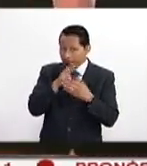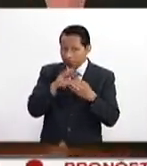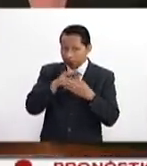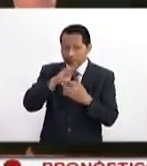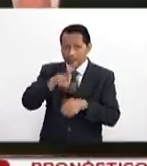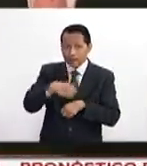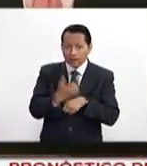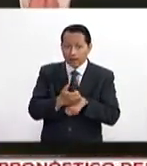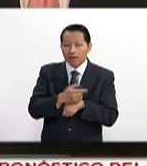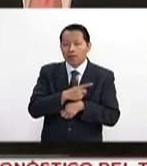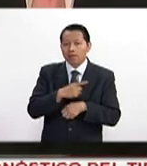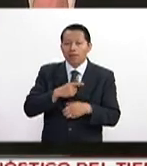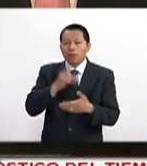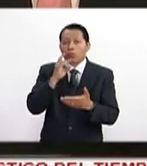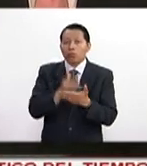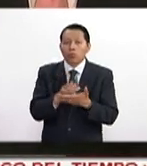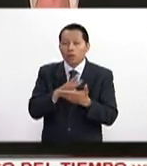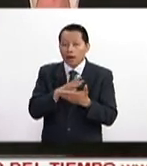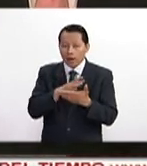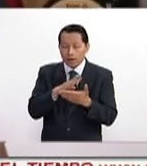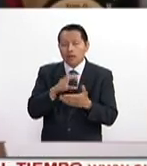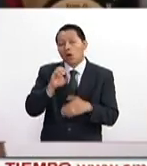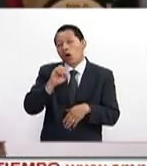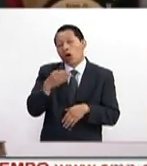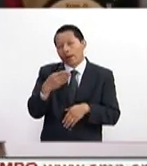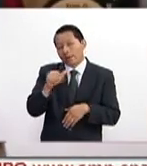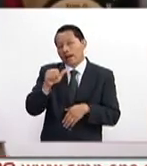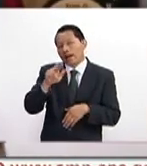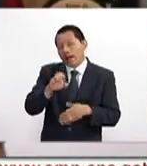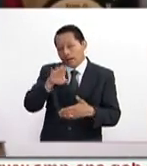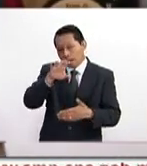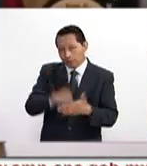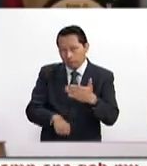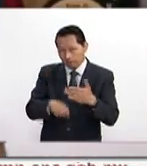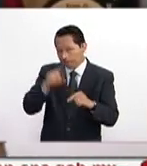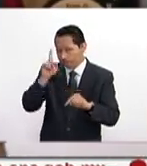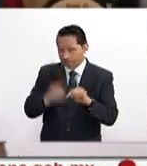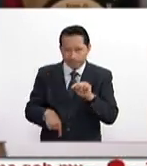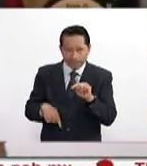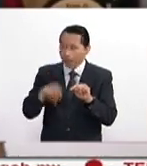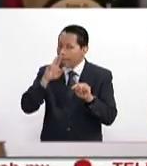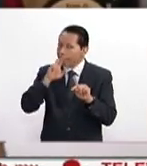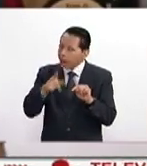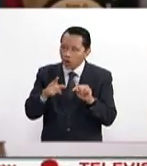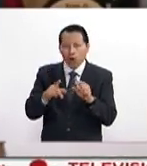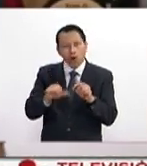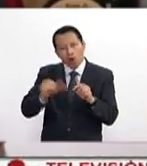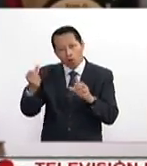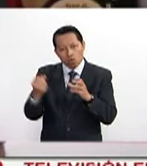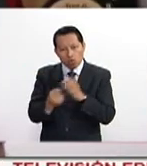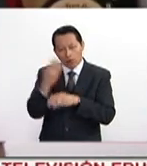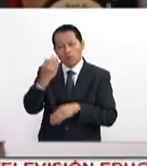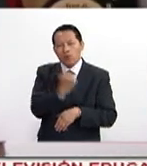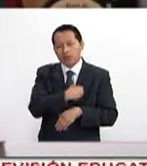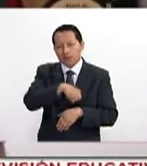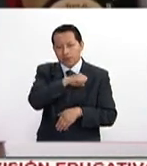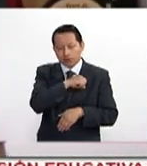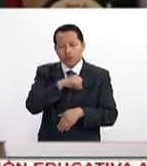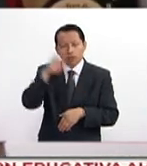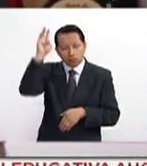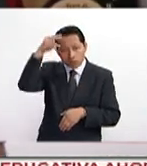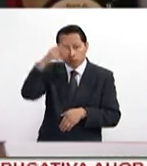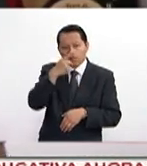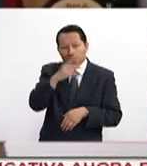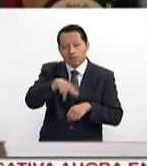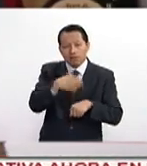deberían simplemente derogar el fallido Obamacare y trabajar desde cero en un nuevo plan de salud. Trump dijo que si los